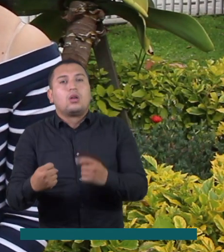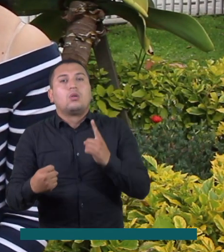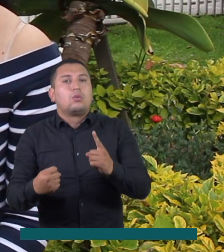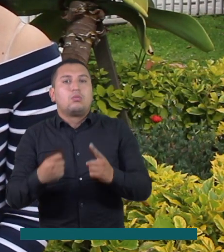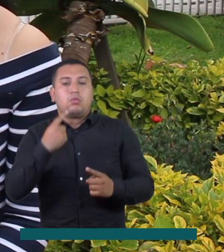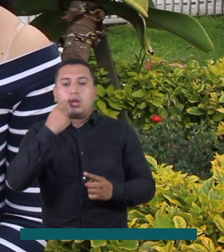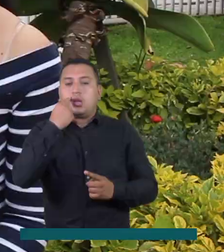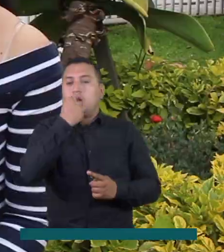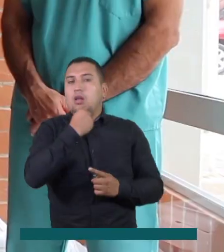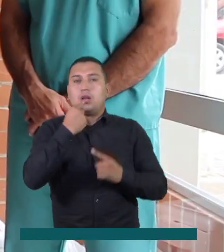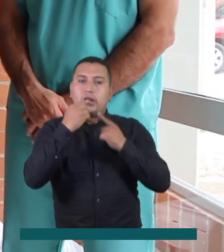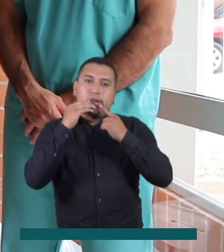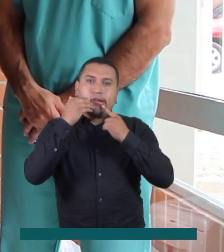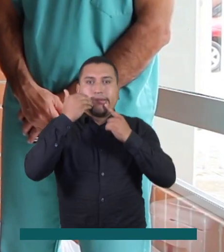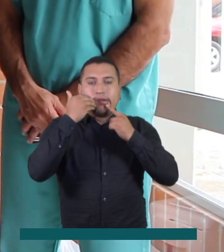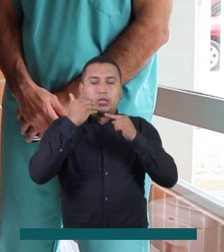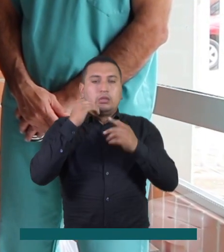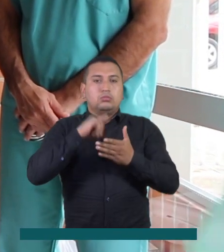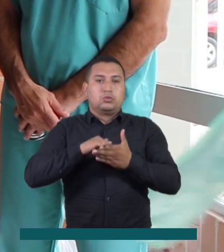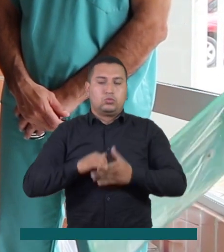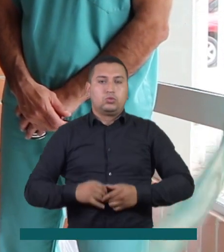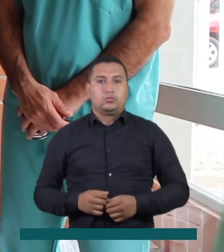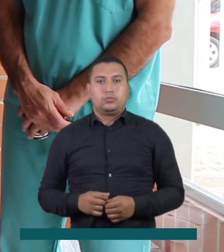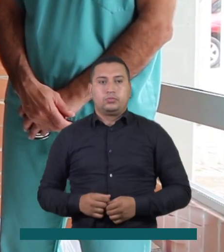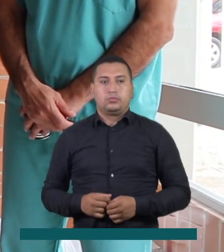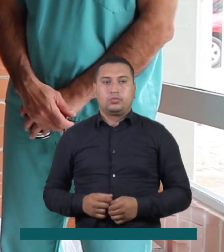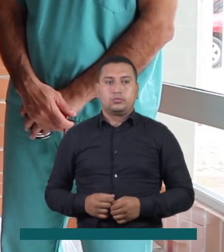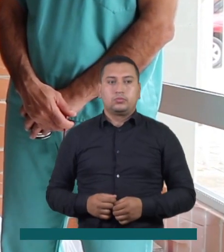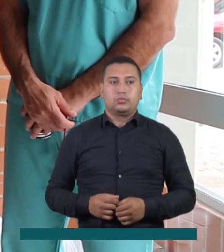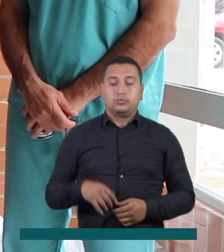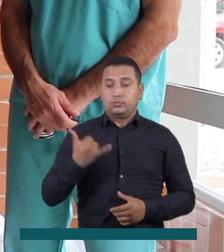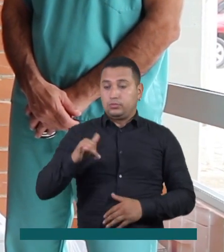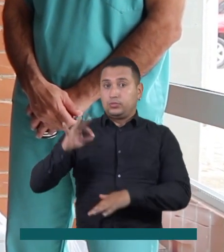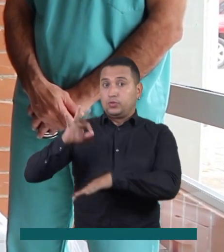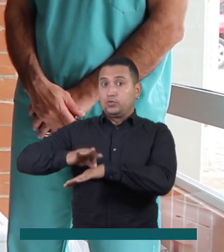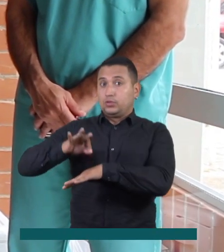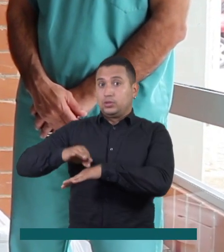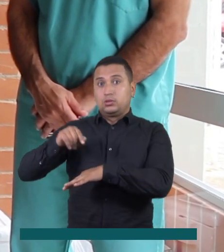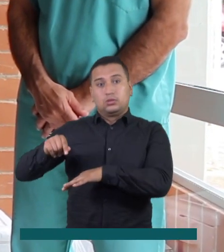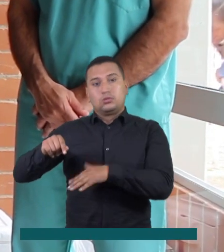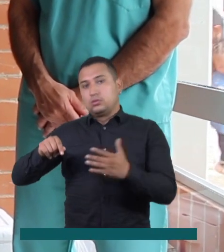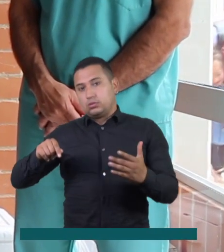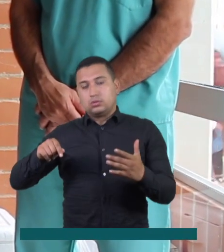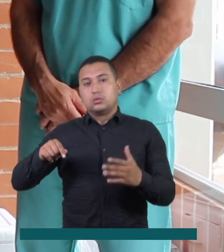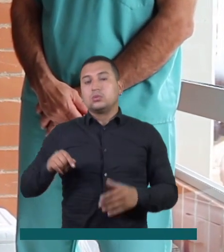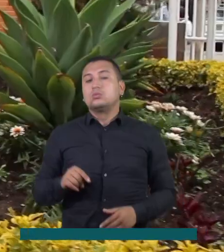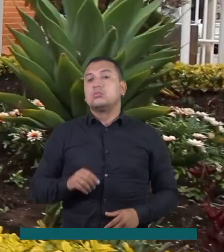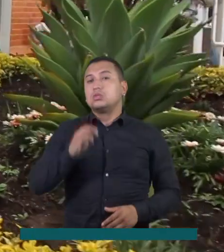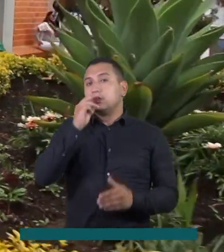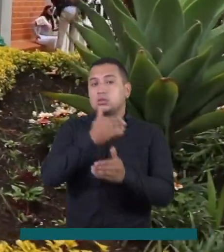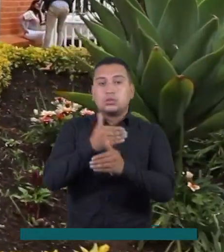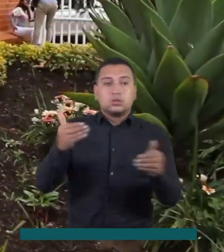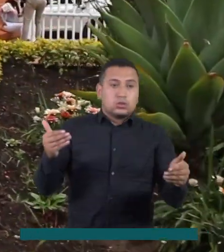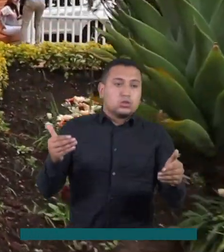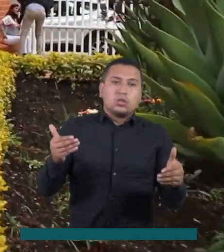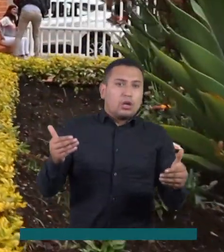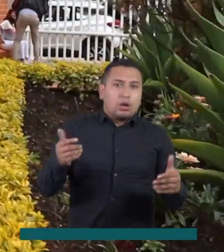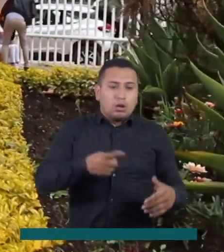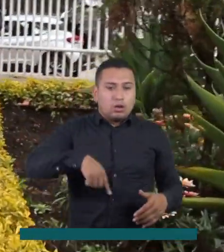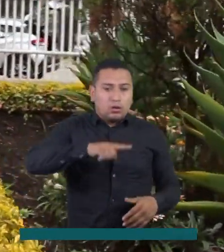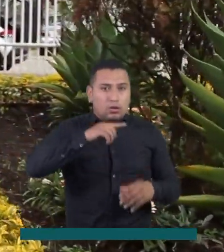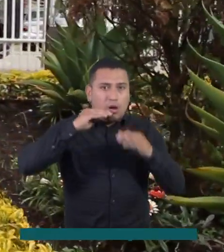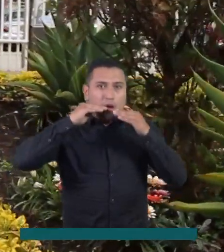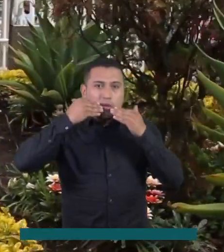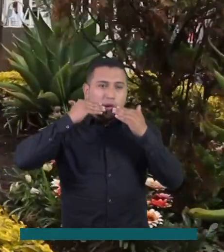defecto en su boquita. Según la Fundación Operación Sonrisa, uno de cada tres niños con paladar hendido y o labio fisurado